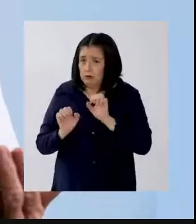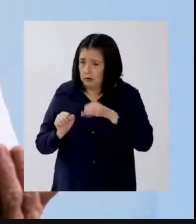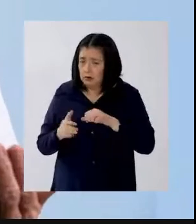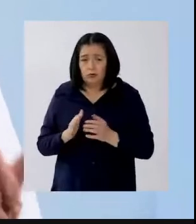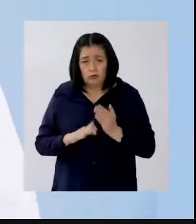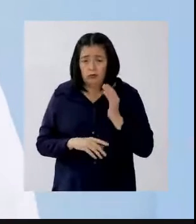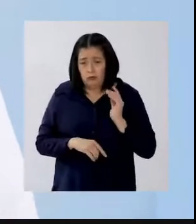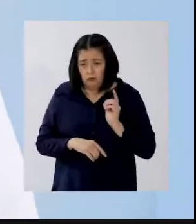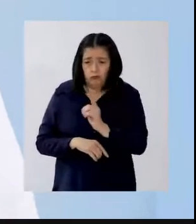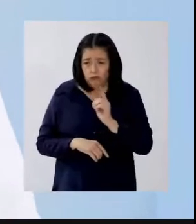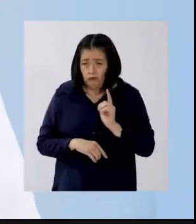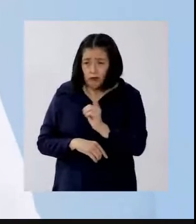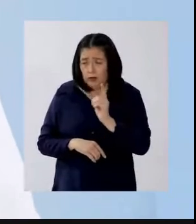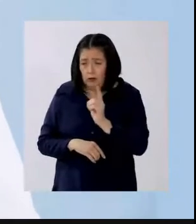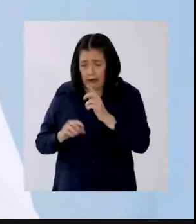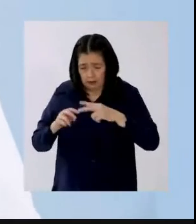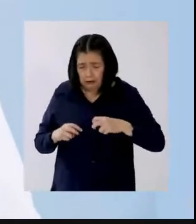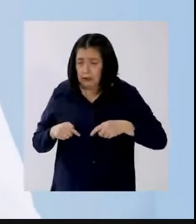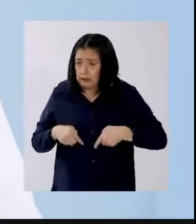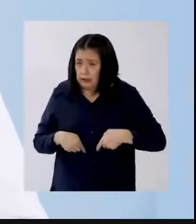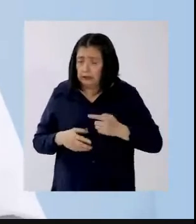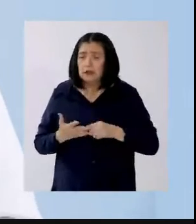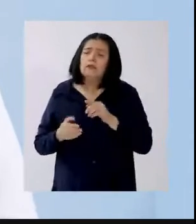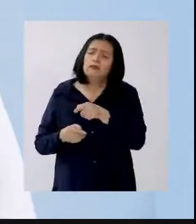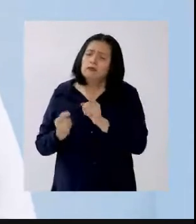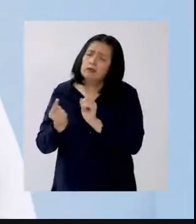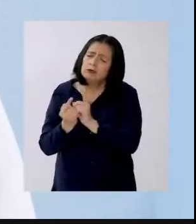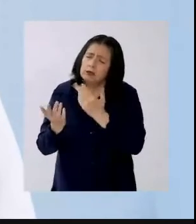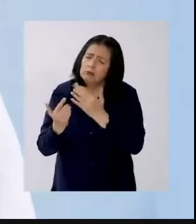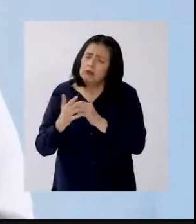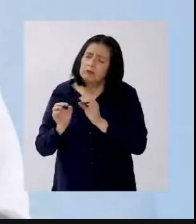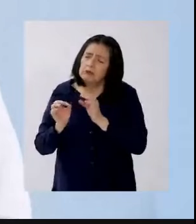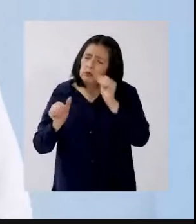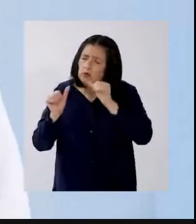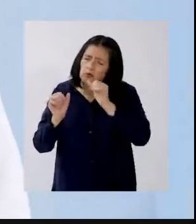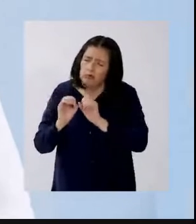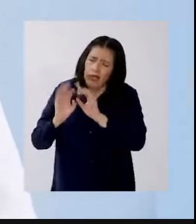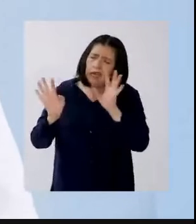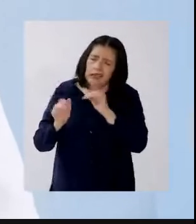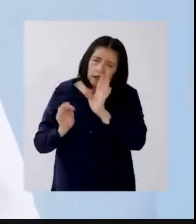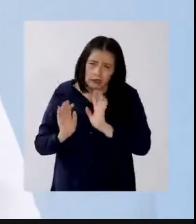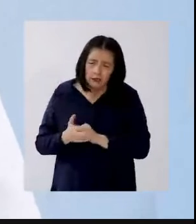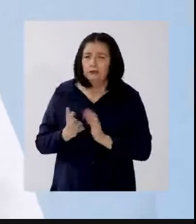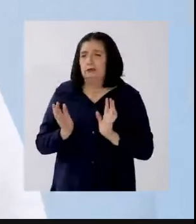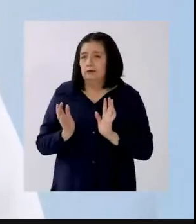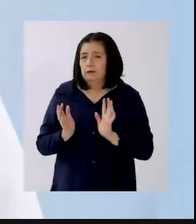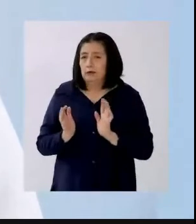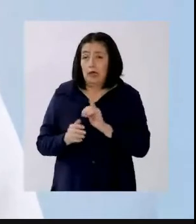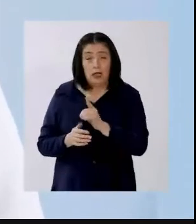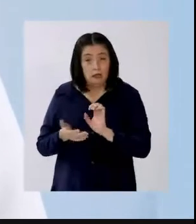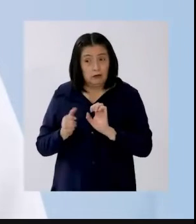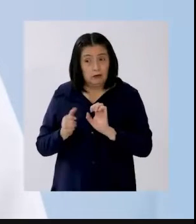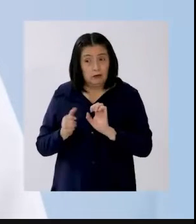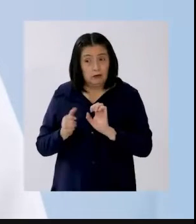tus controles y que en ellos aproveches de aclarar con el personal de salud todas tus dudas.